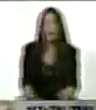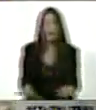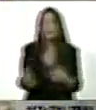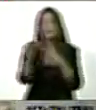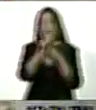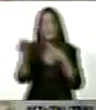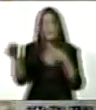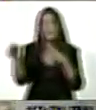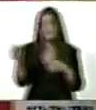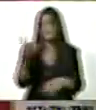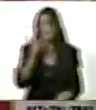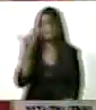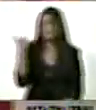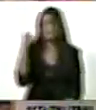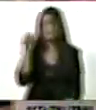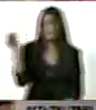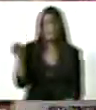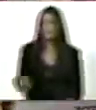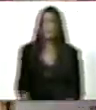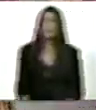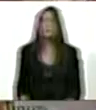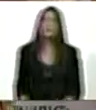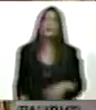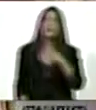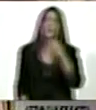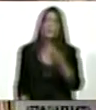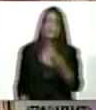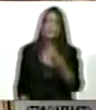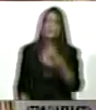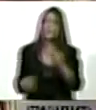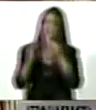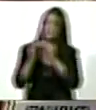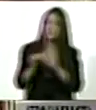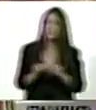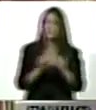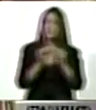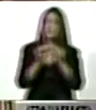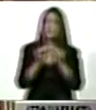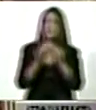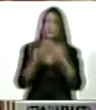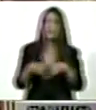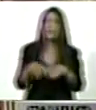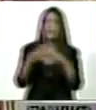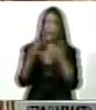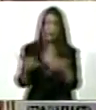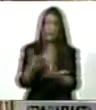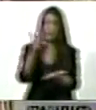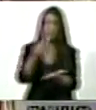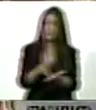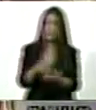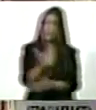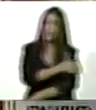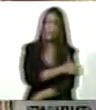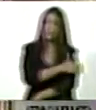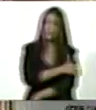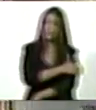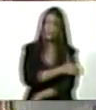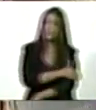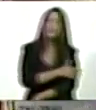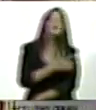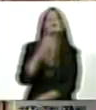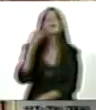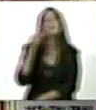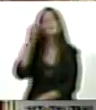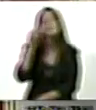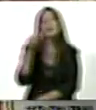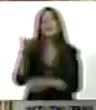semana pasada. Inclusive ellos hablan de una reestructuración en esa delegación que está participando por parte de la oposición y que califican el